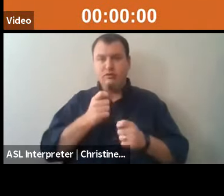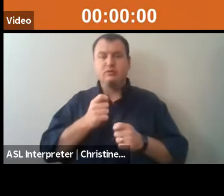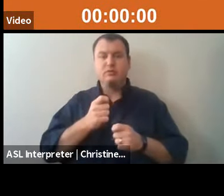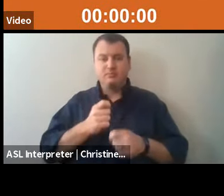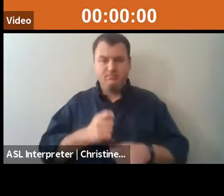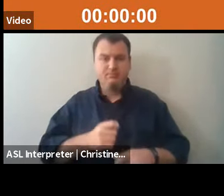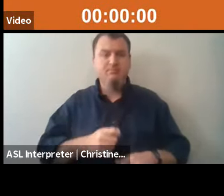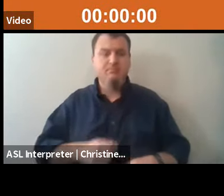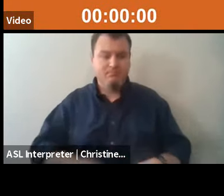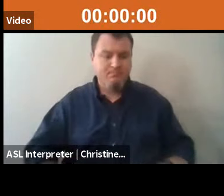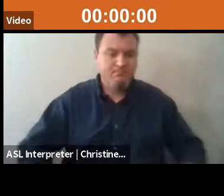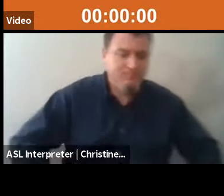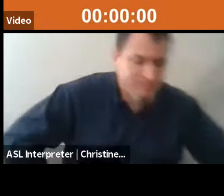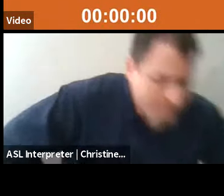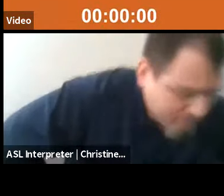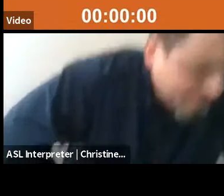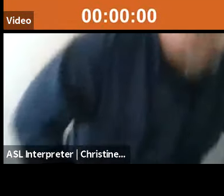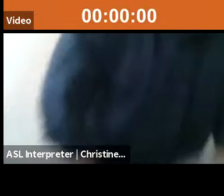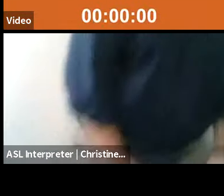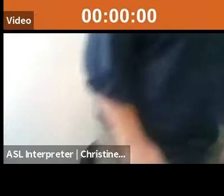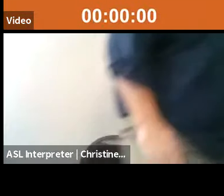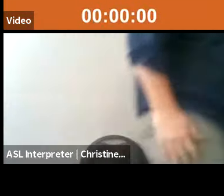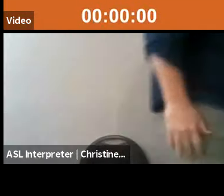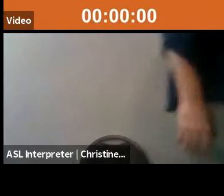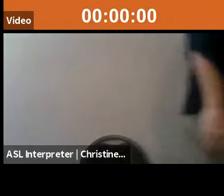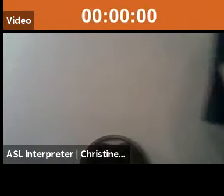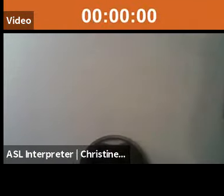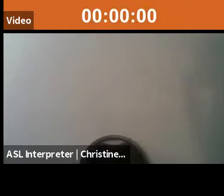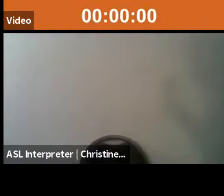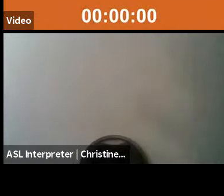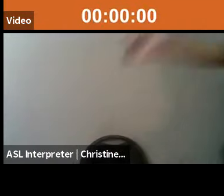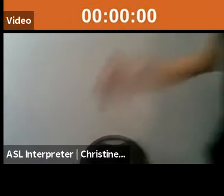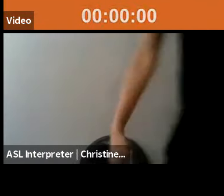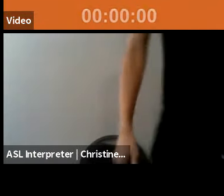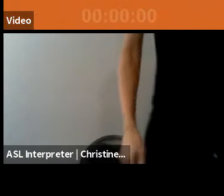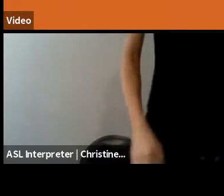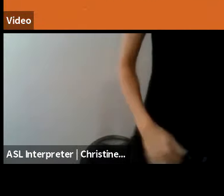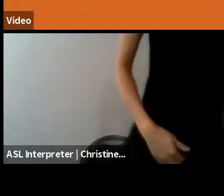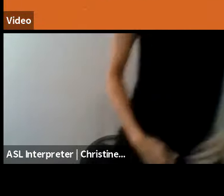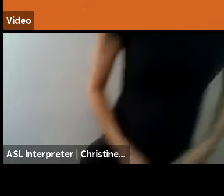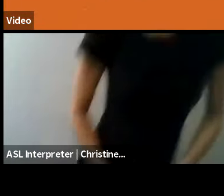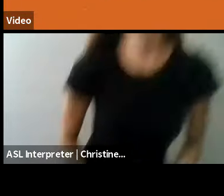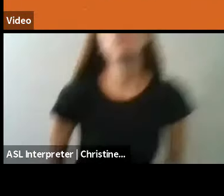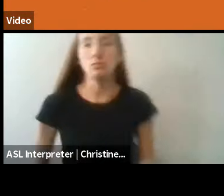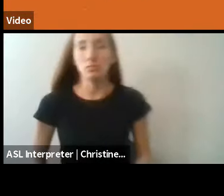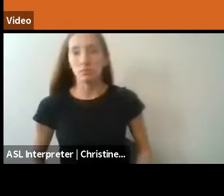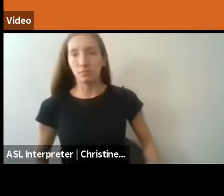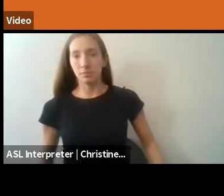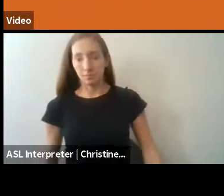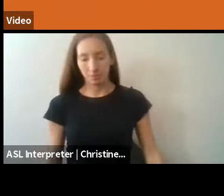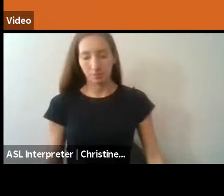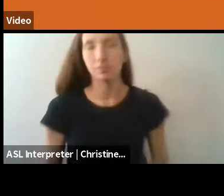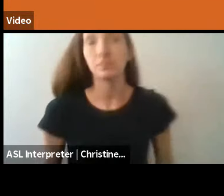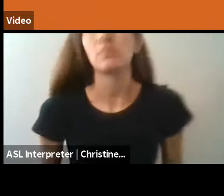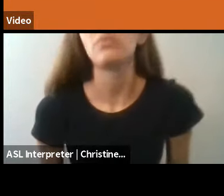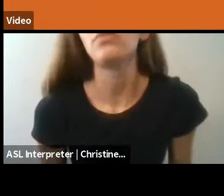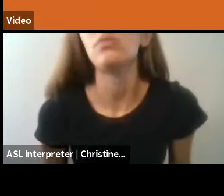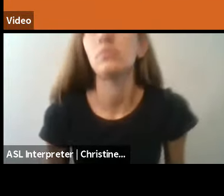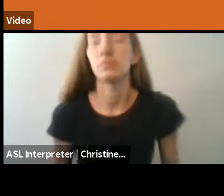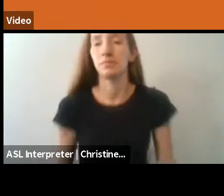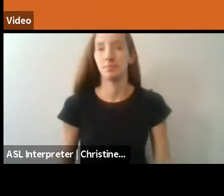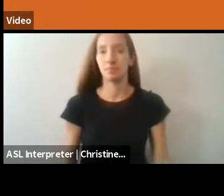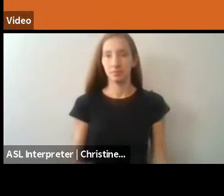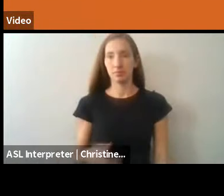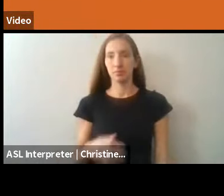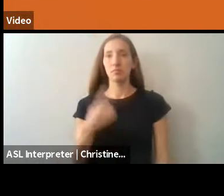gracias, señora ministra. Thank you very much, Mr. Minister. I think you have raised a lot of very important issues,